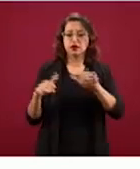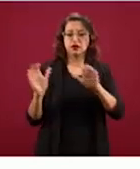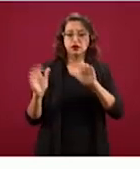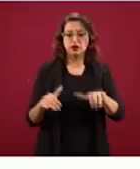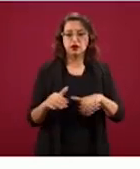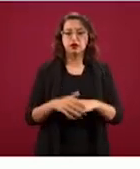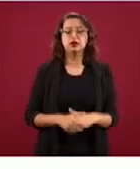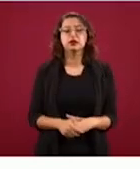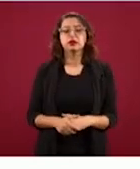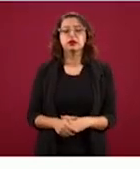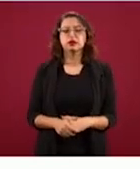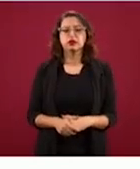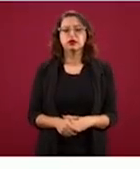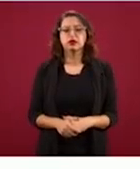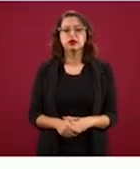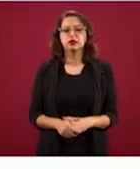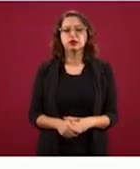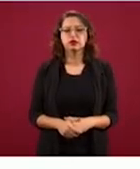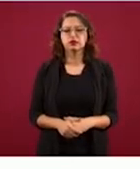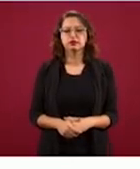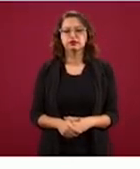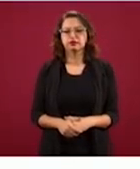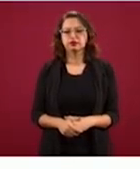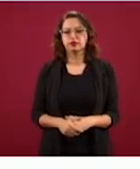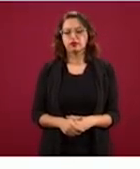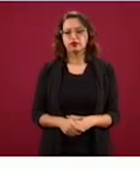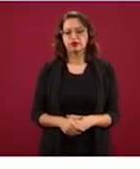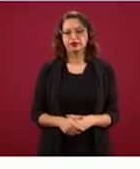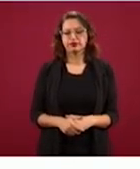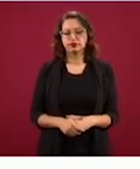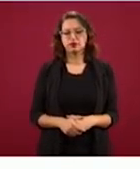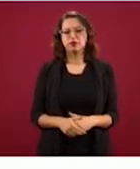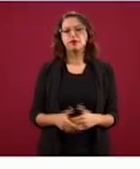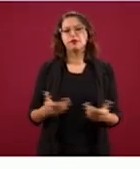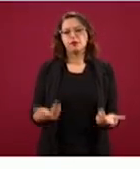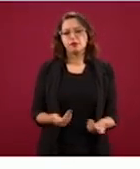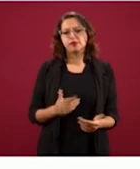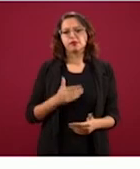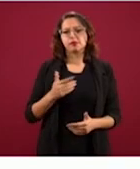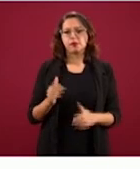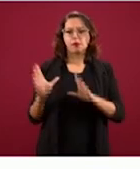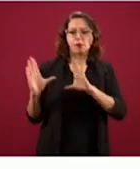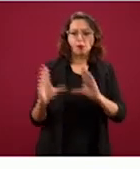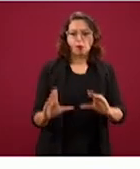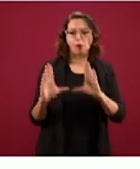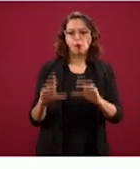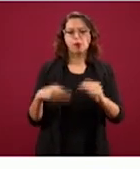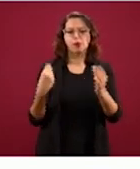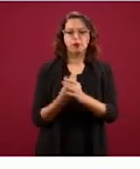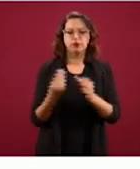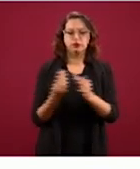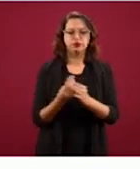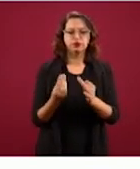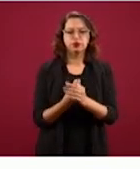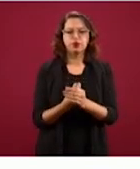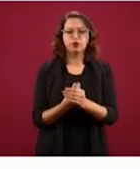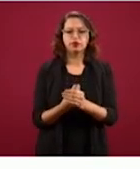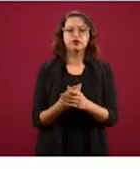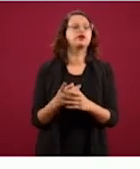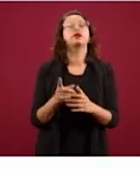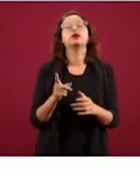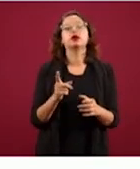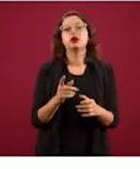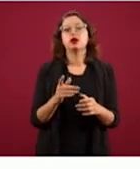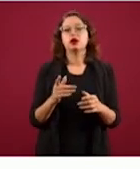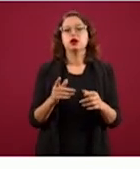esta es la forma como como tenemos considerado que vayan siendo adiestrados los efectivos